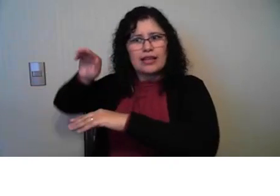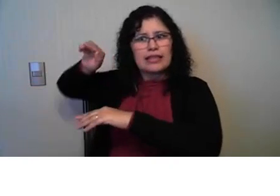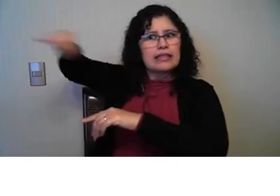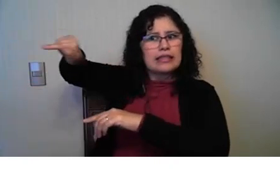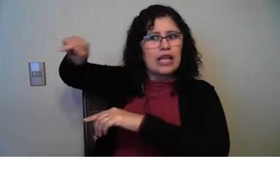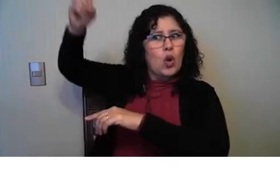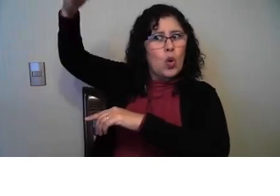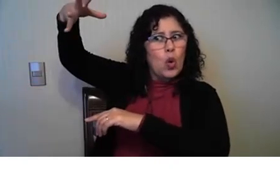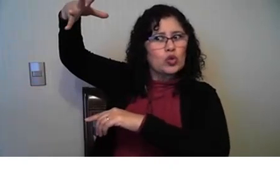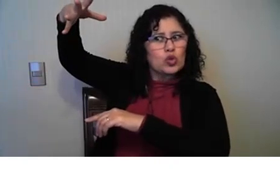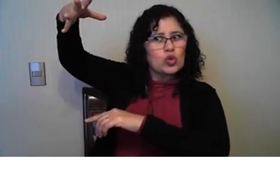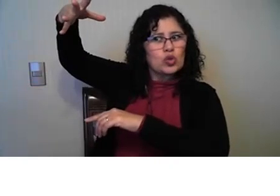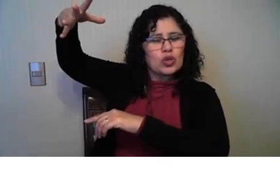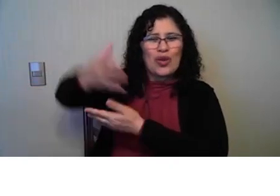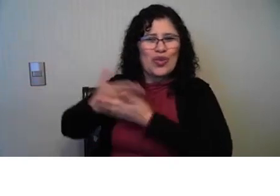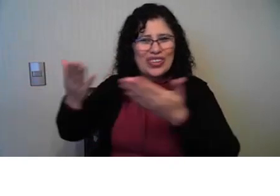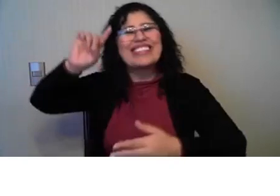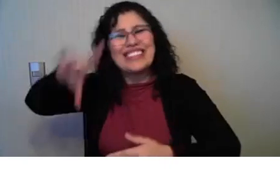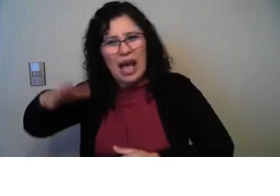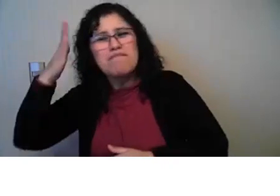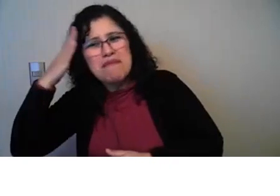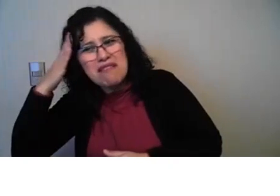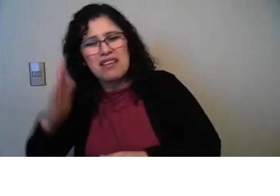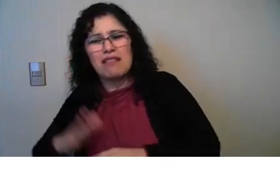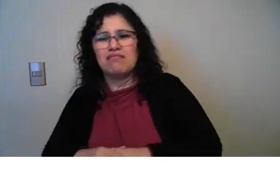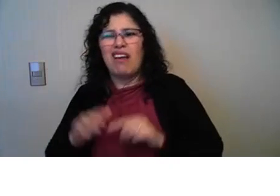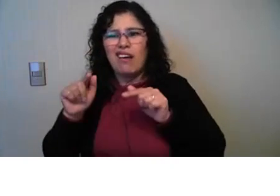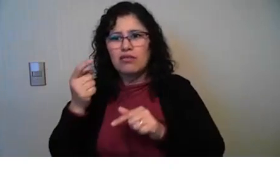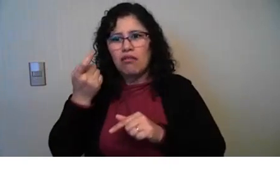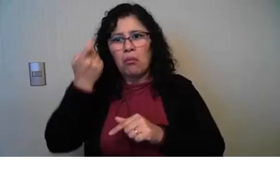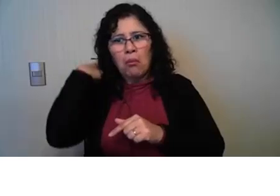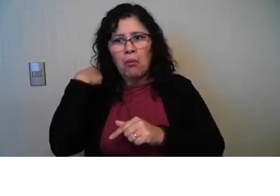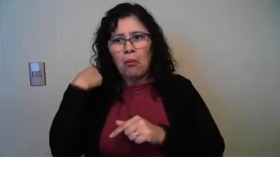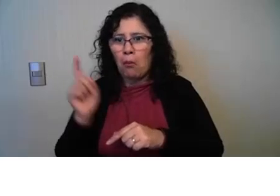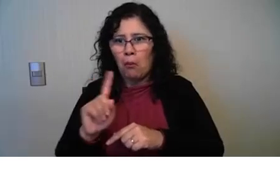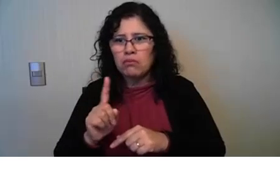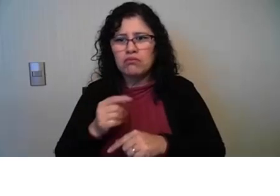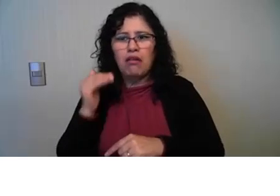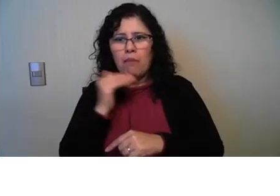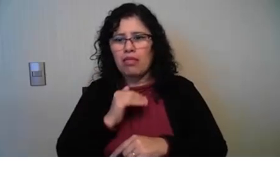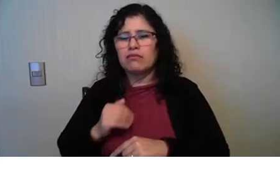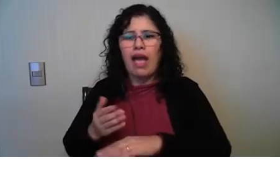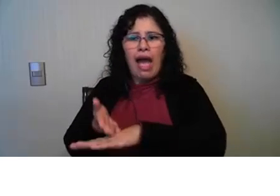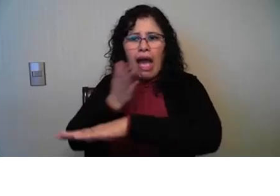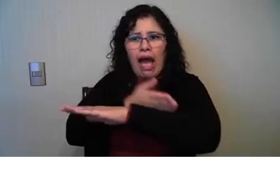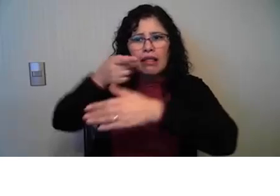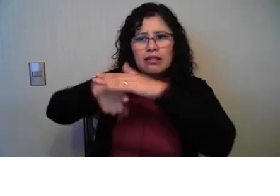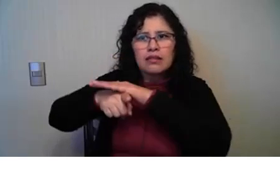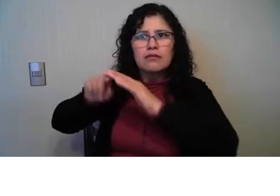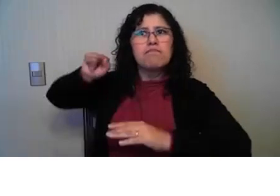está aprendido, digamos, y que no ocupa la conciencia, ¿sí?